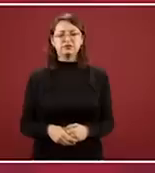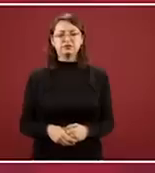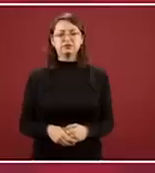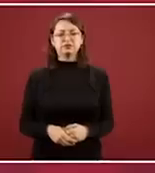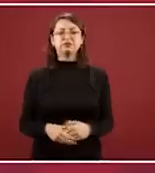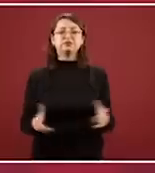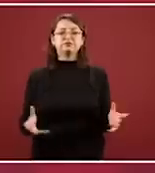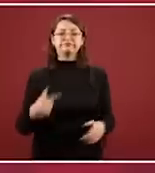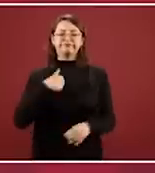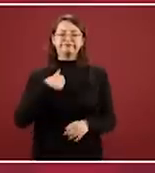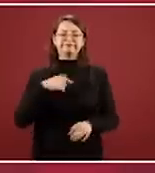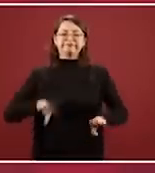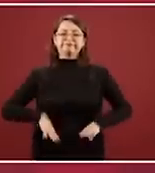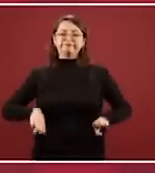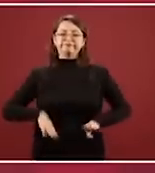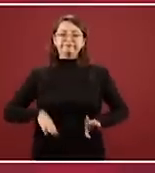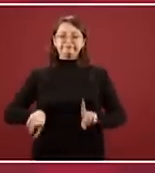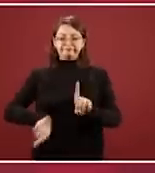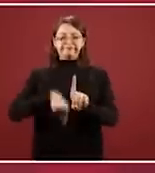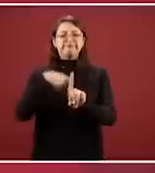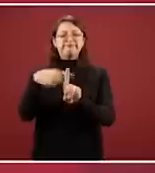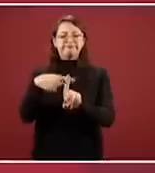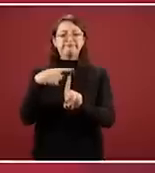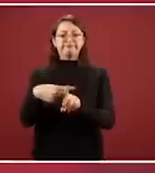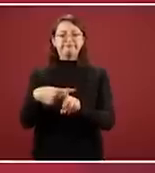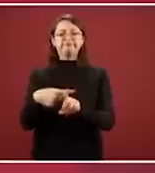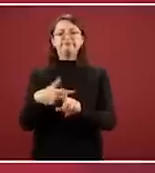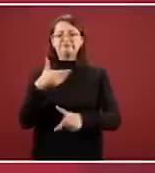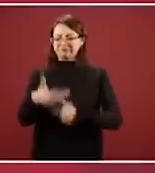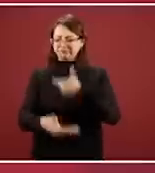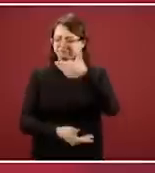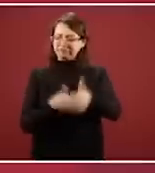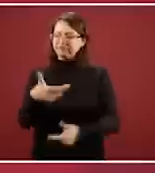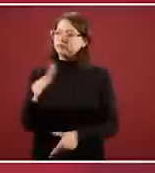finco mi optimismo, en que va a haber bienestar.